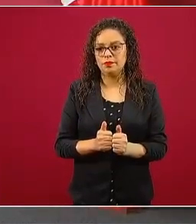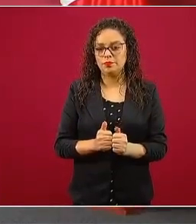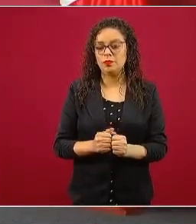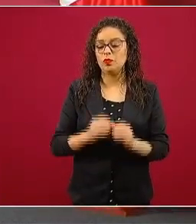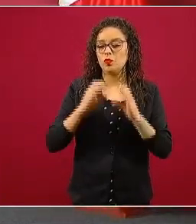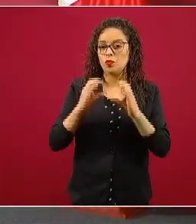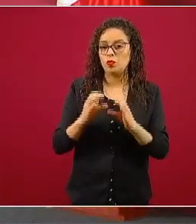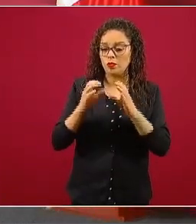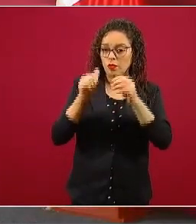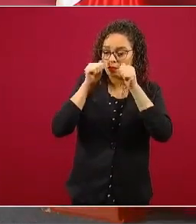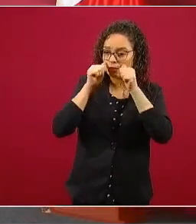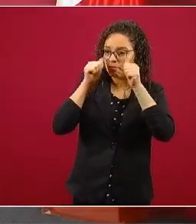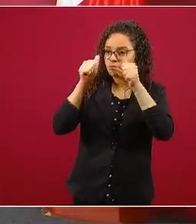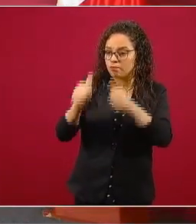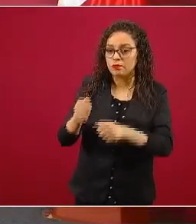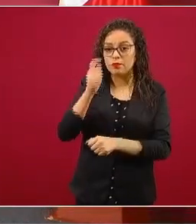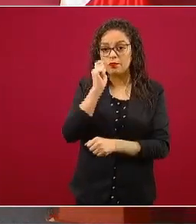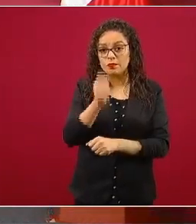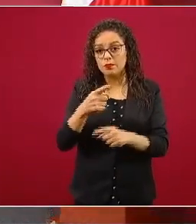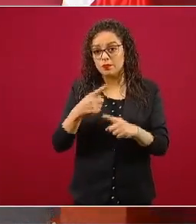adultos mayores,